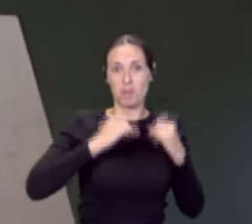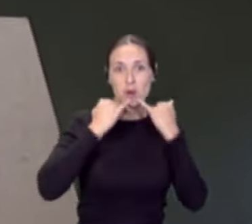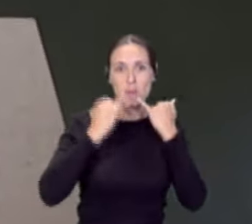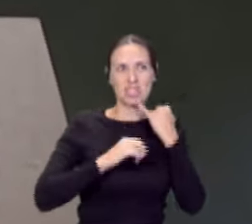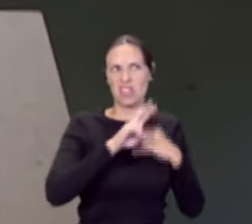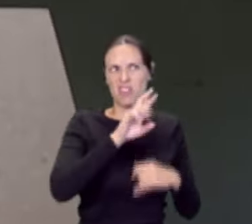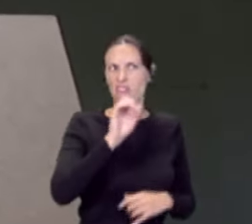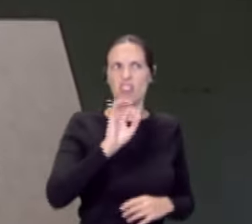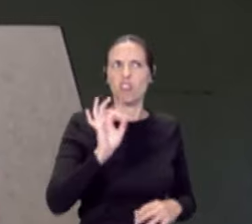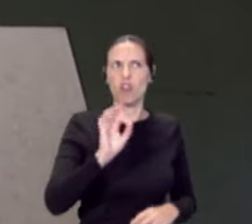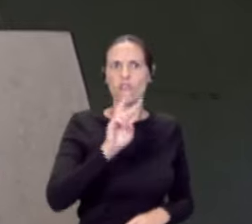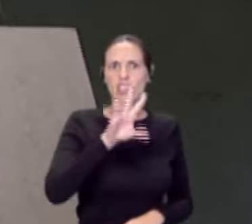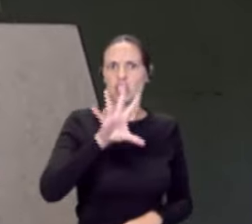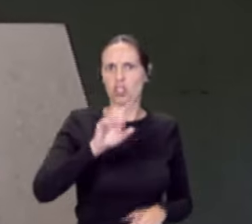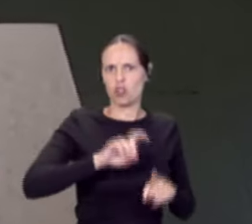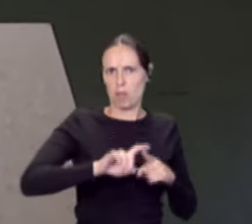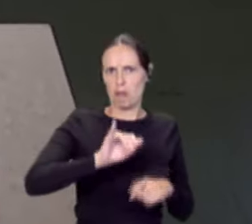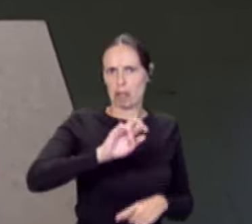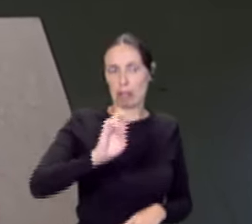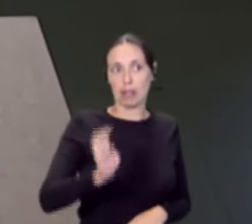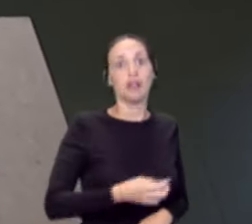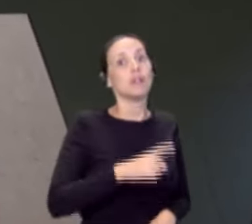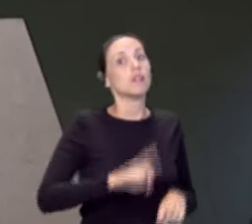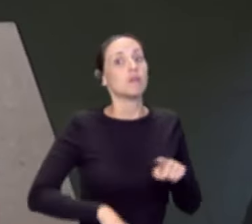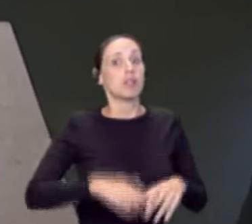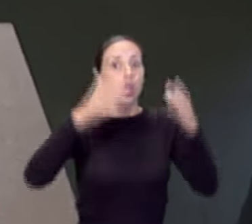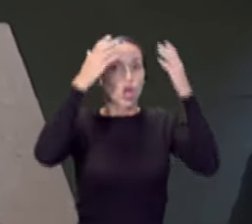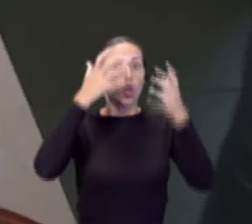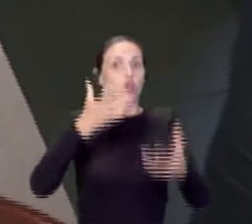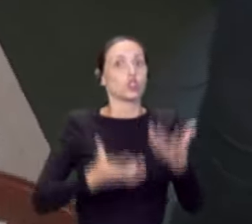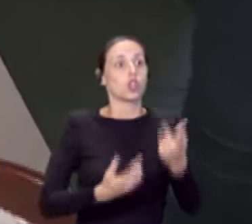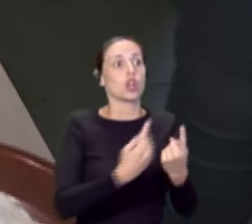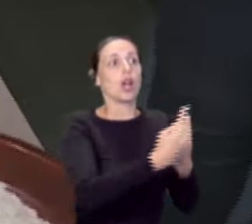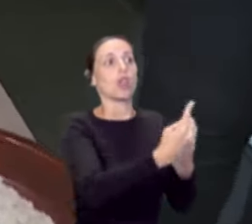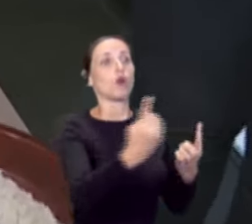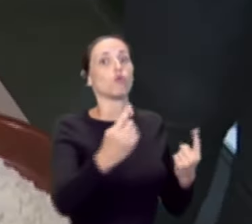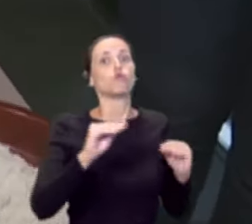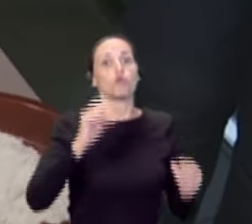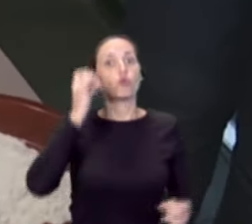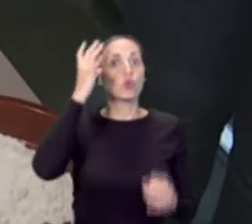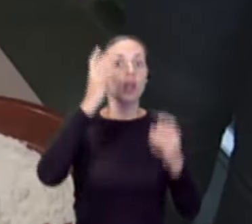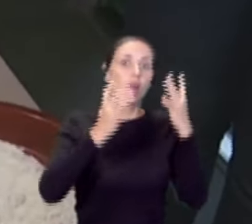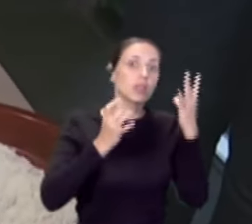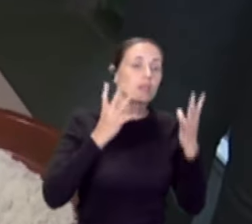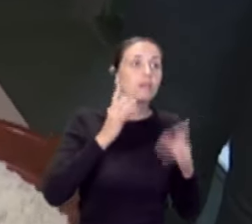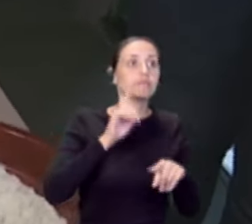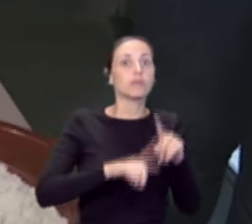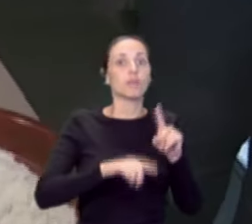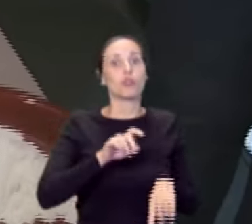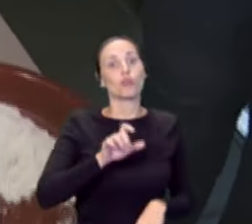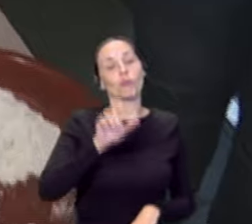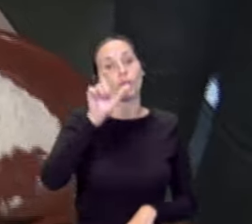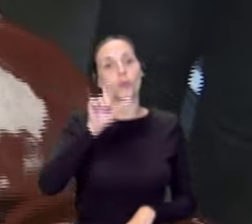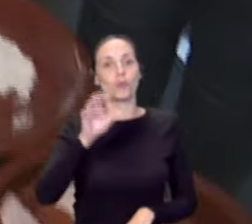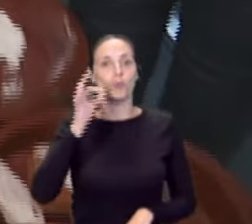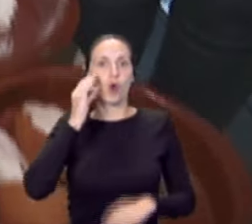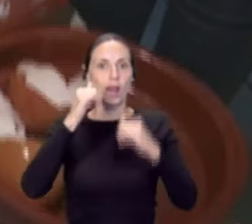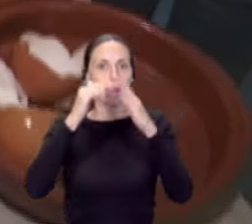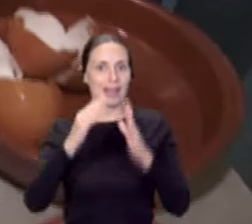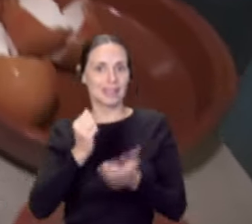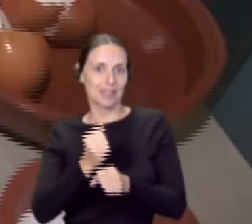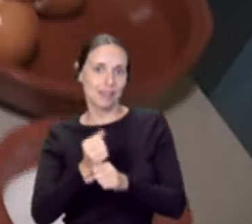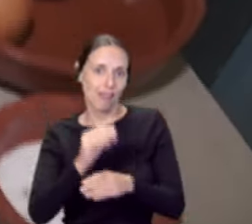pasta. También entra en la creatividad de cada cocinero, en la creatividad de cada ama de casa, ¿vale?